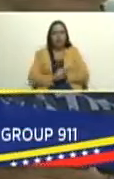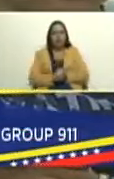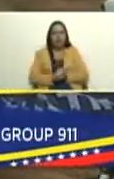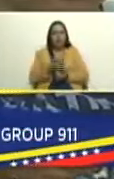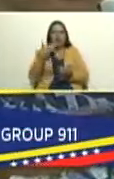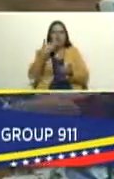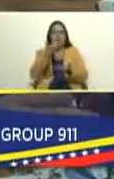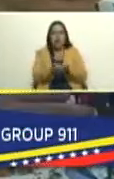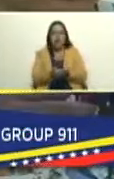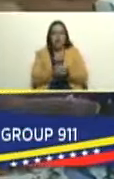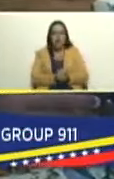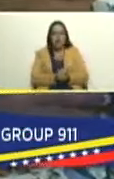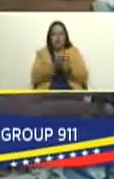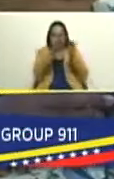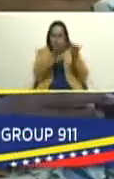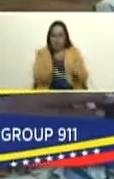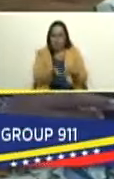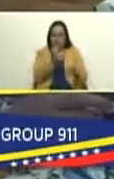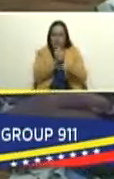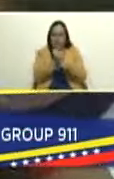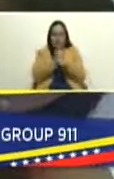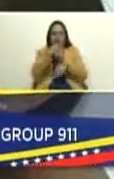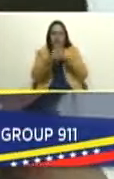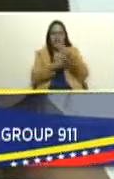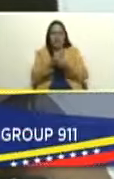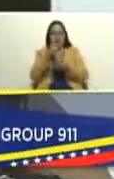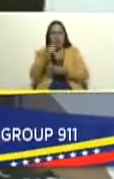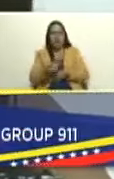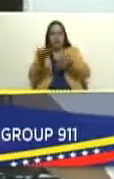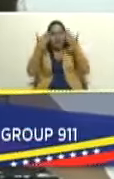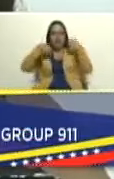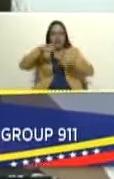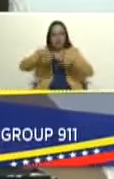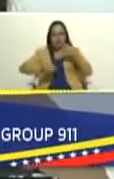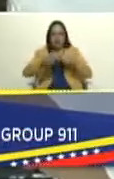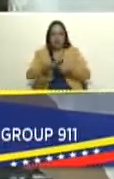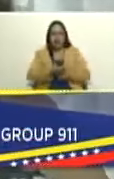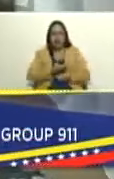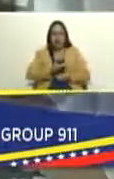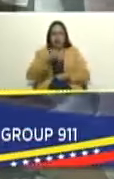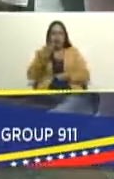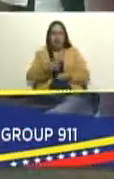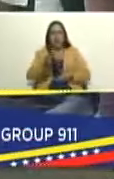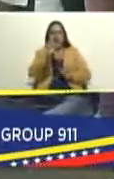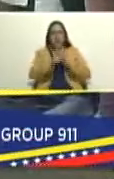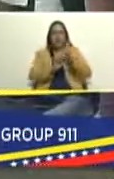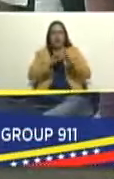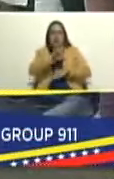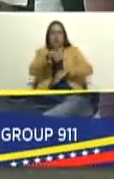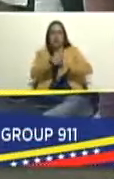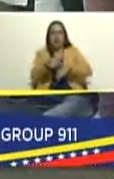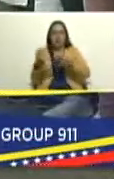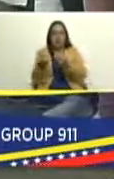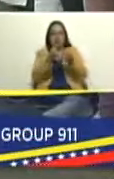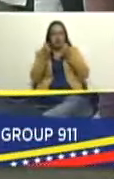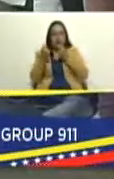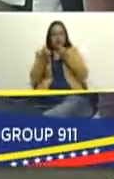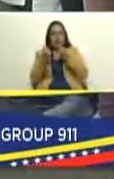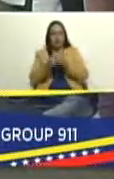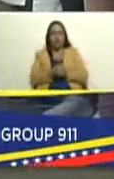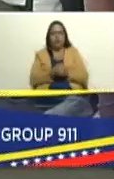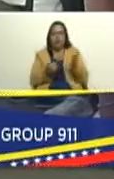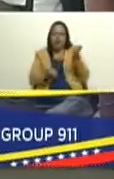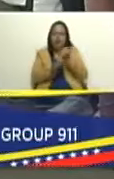Agradecer a usted a través de su gestión, a la alcaldesa hoy presente y al Fondo Nacional de Emprendedores a través de Credimujer por los